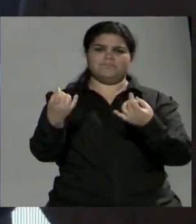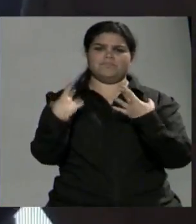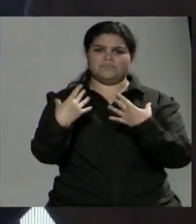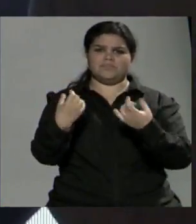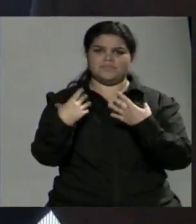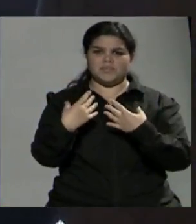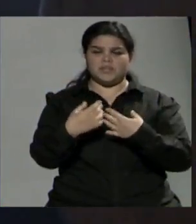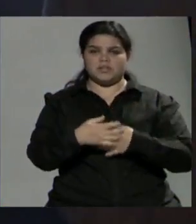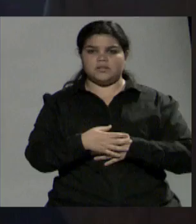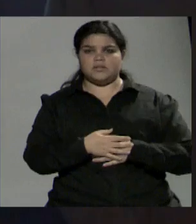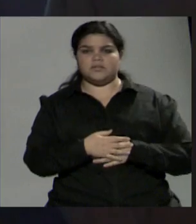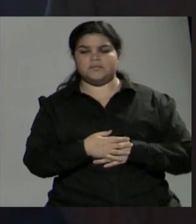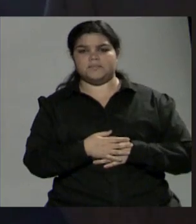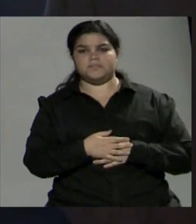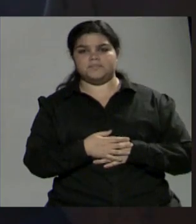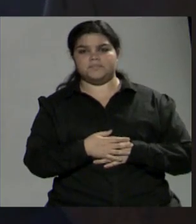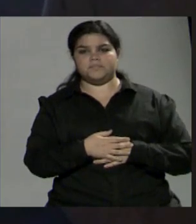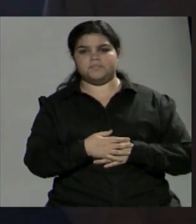porque no